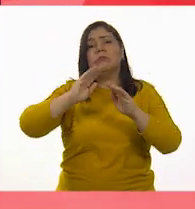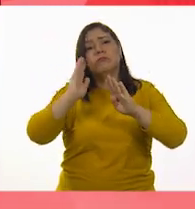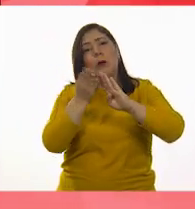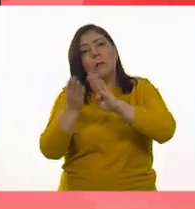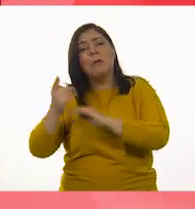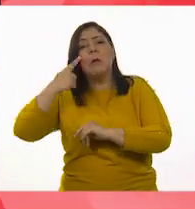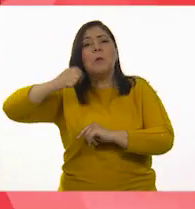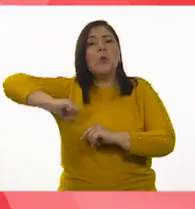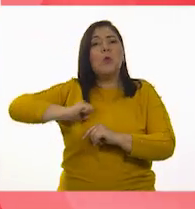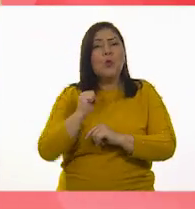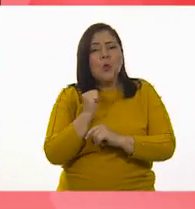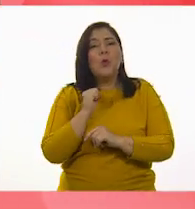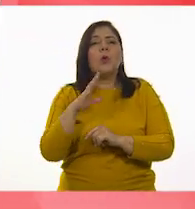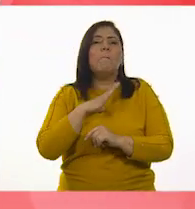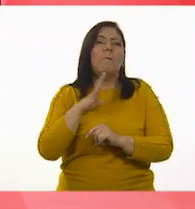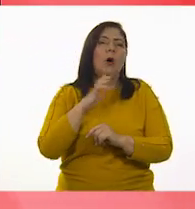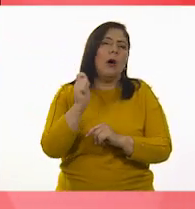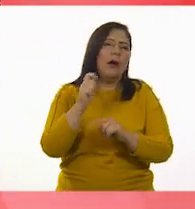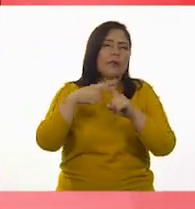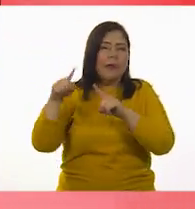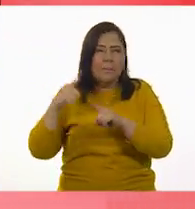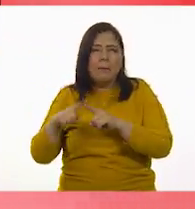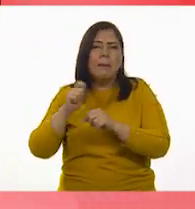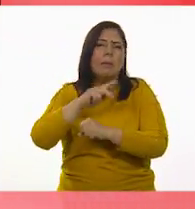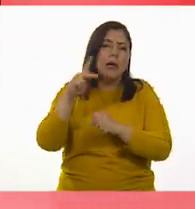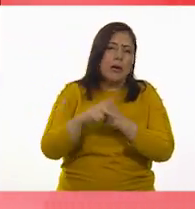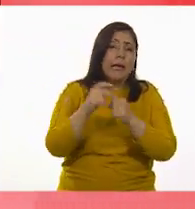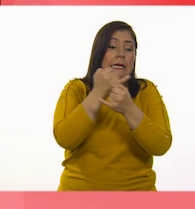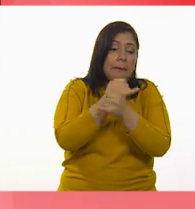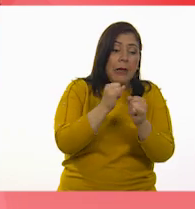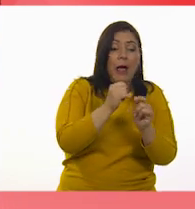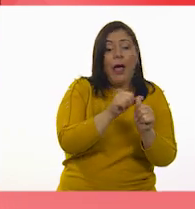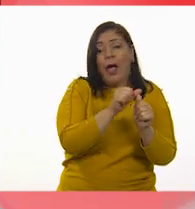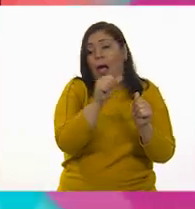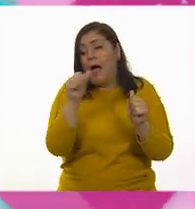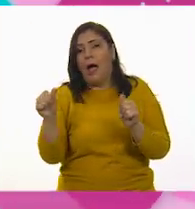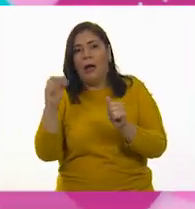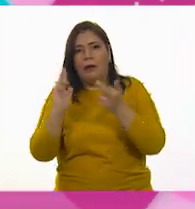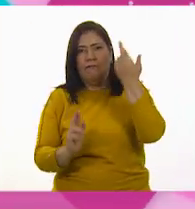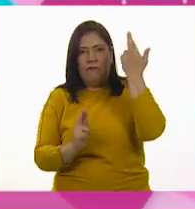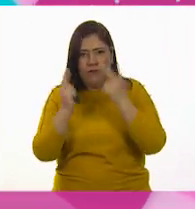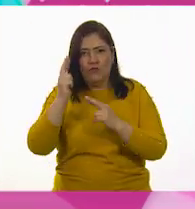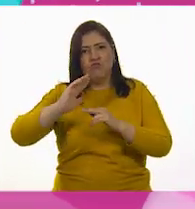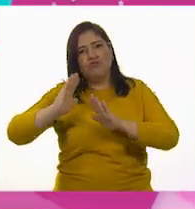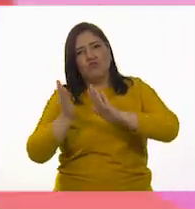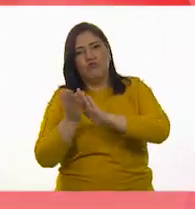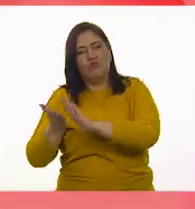piezas significativas del país, desde la independencia hasta la revolución.